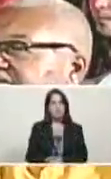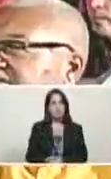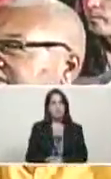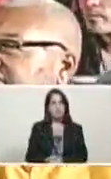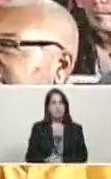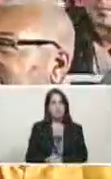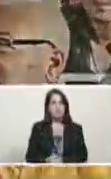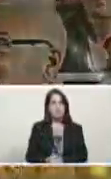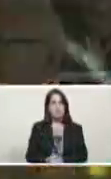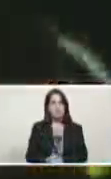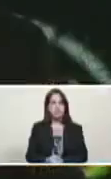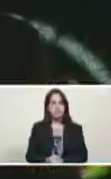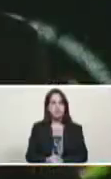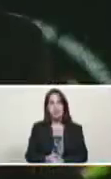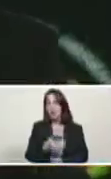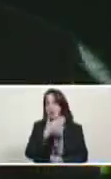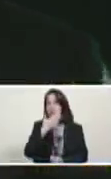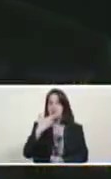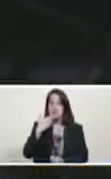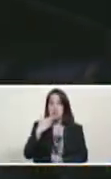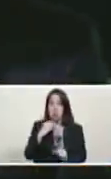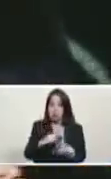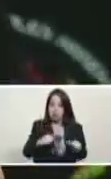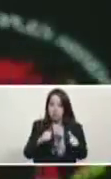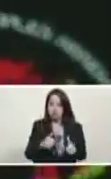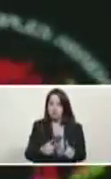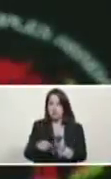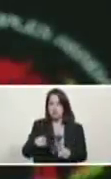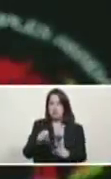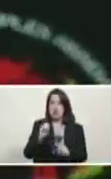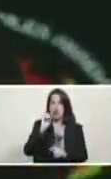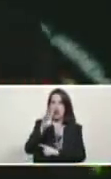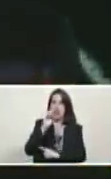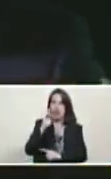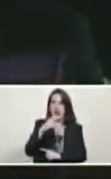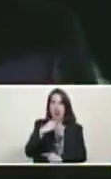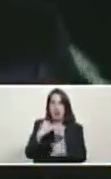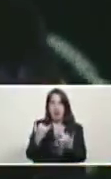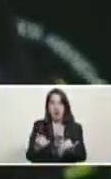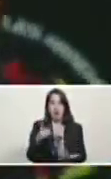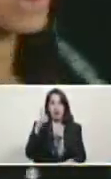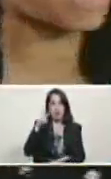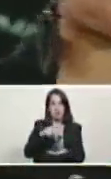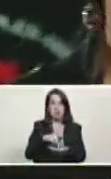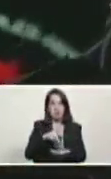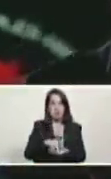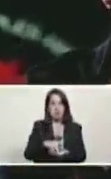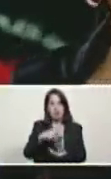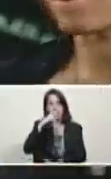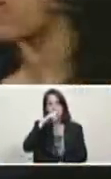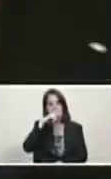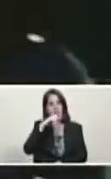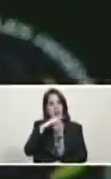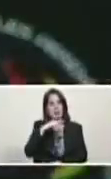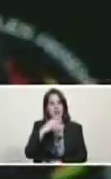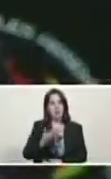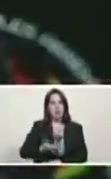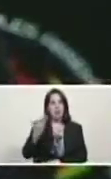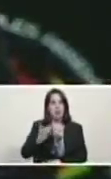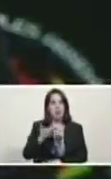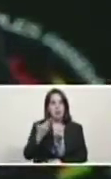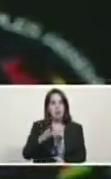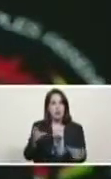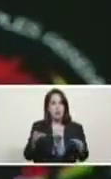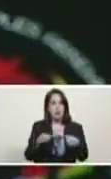bueno qué mejor introducción que esa consigna para el siguiente orador y el siguiente momento de esta importante reunión